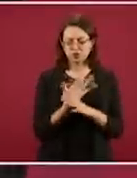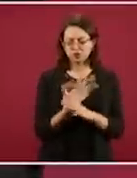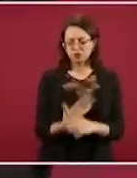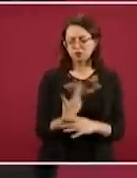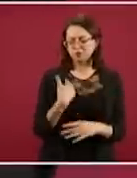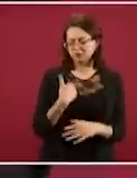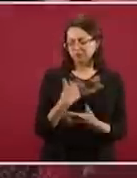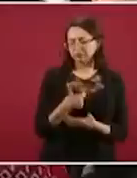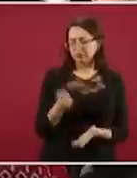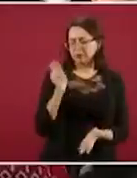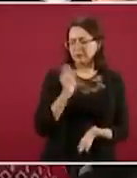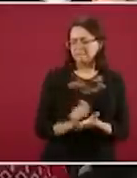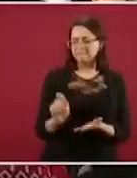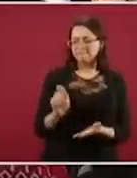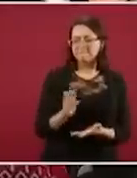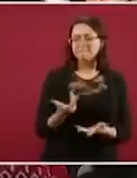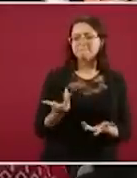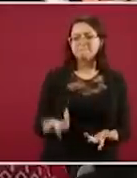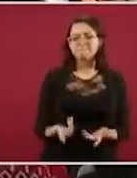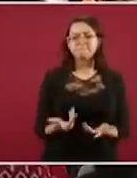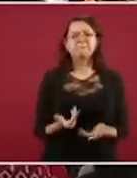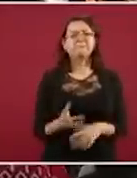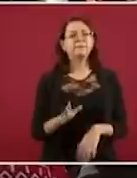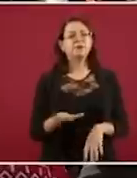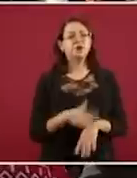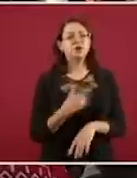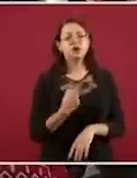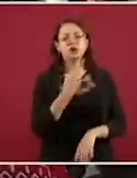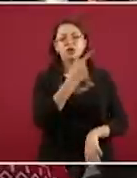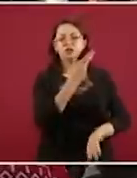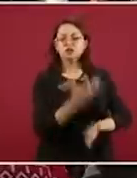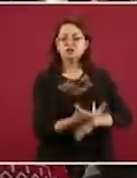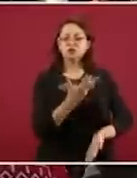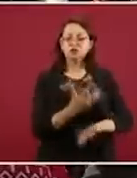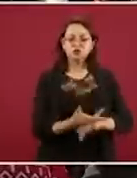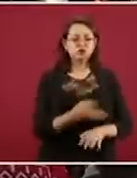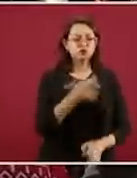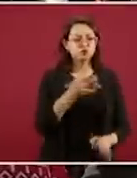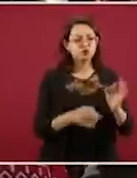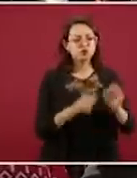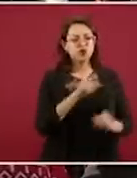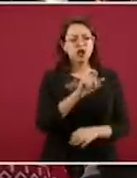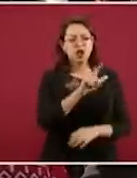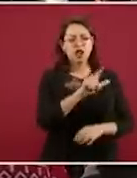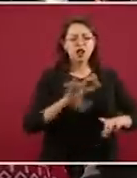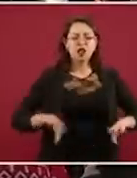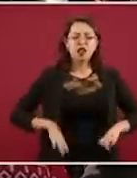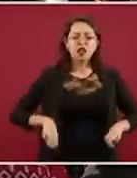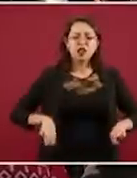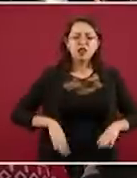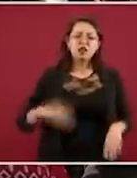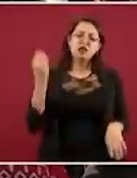que ayuda que el fiscal de Estados Unidos sea abogado,